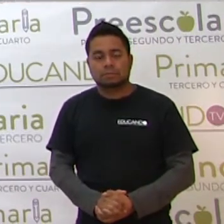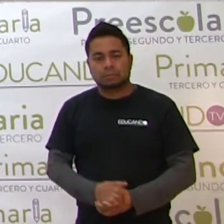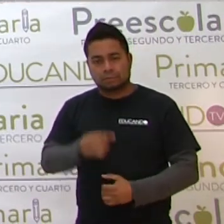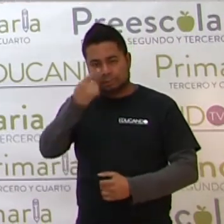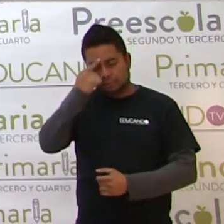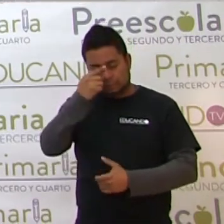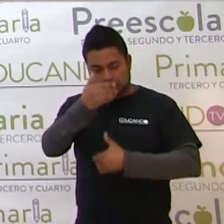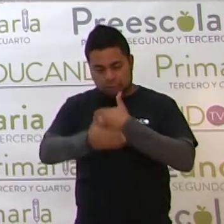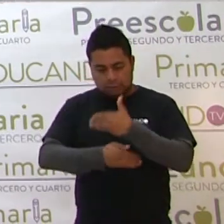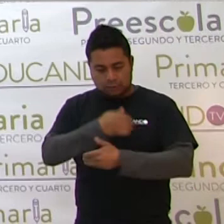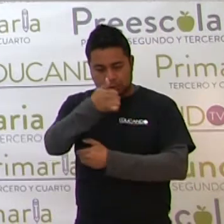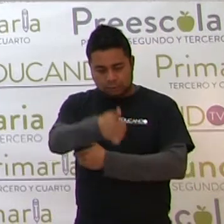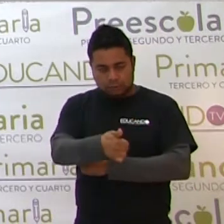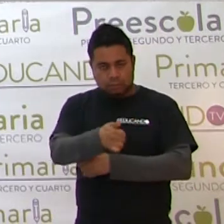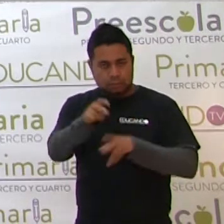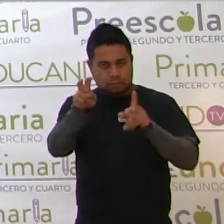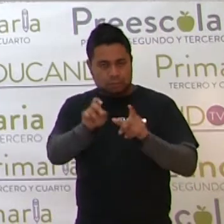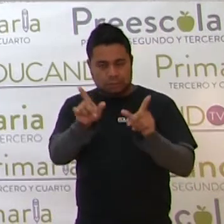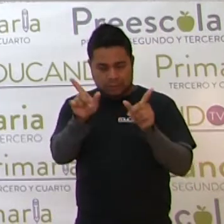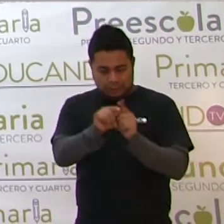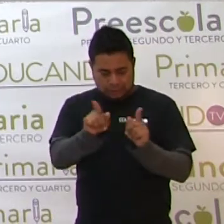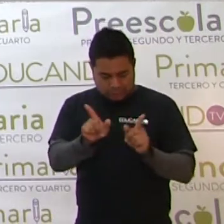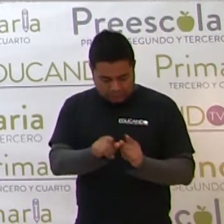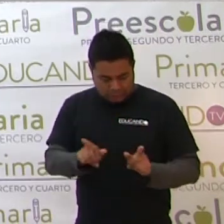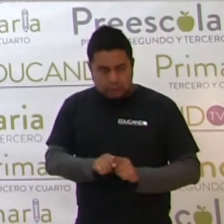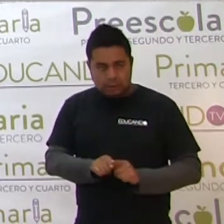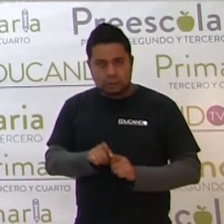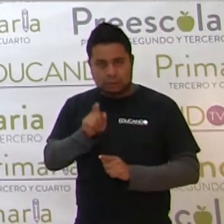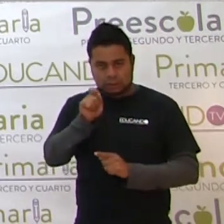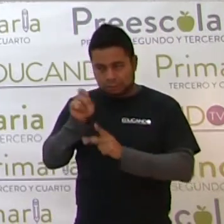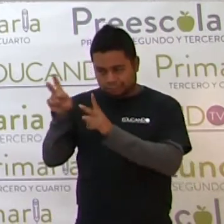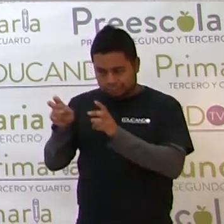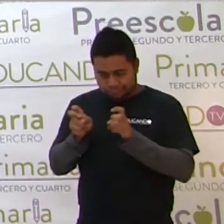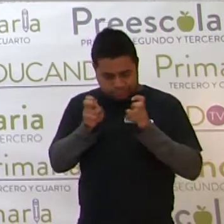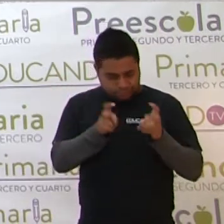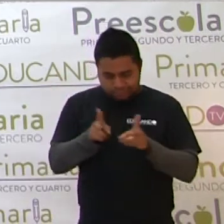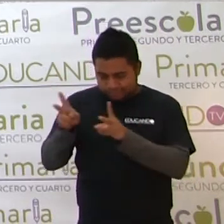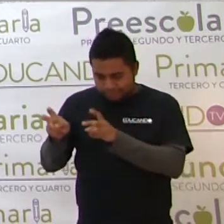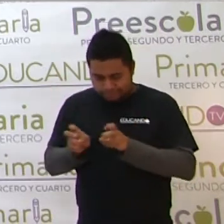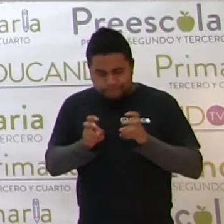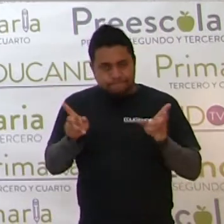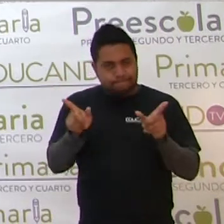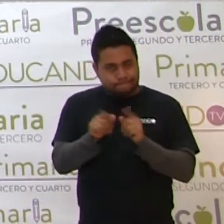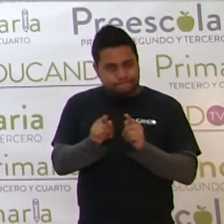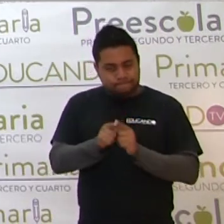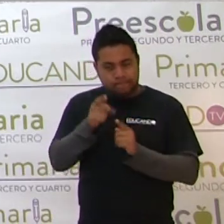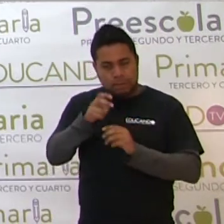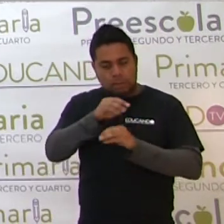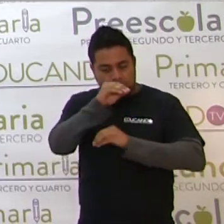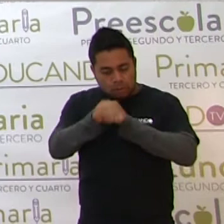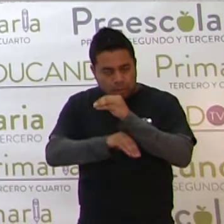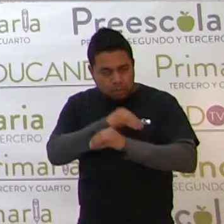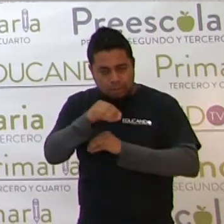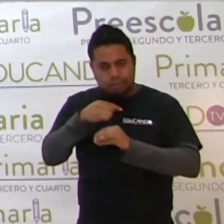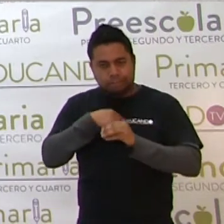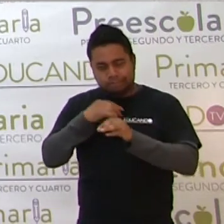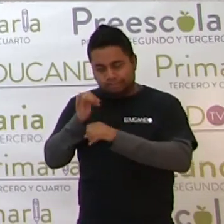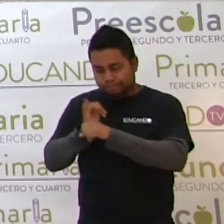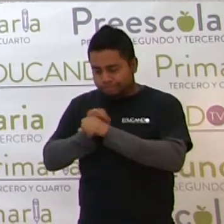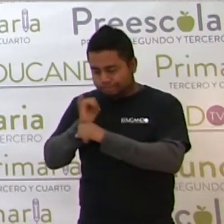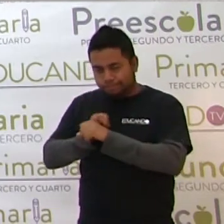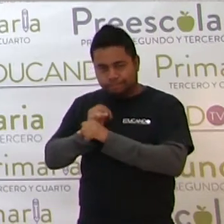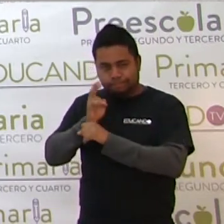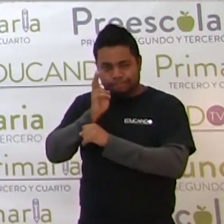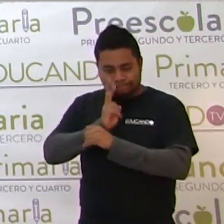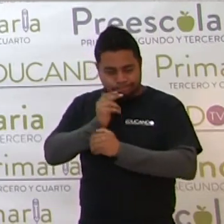el resumen, la síntesis. Vamos a ir concretando nuestro trabajo. Y para esto, bueno,